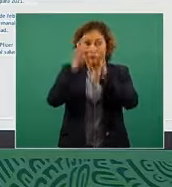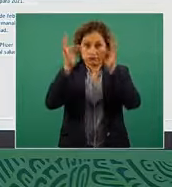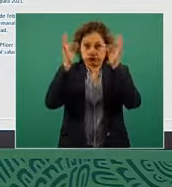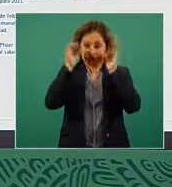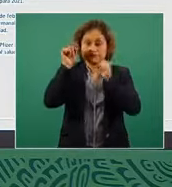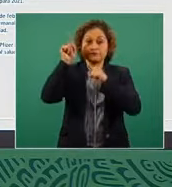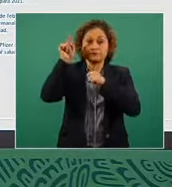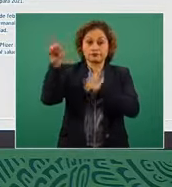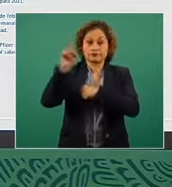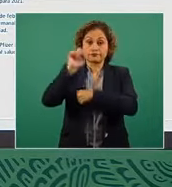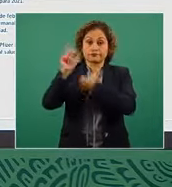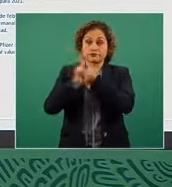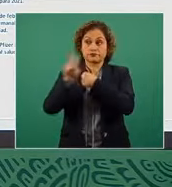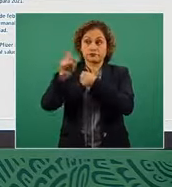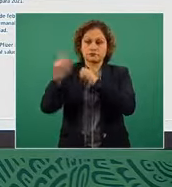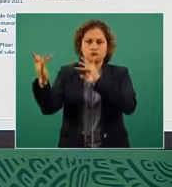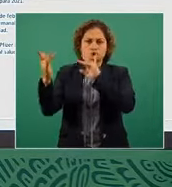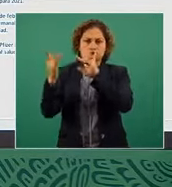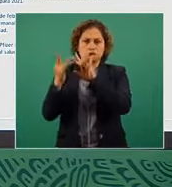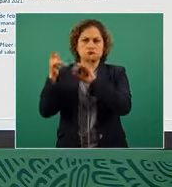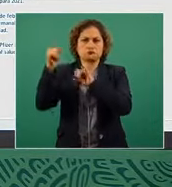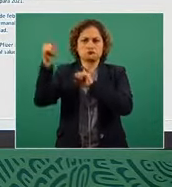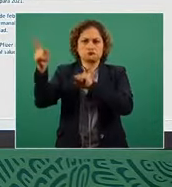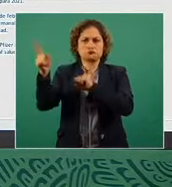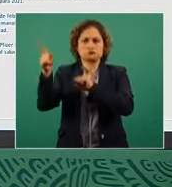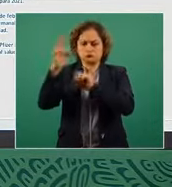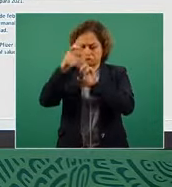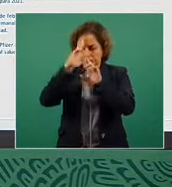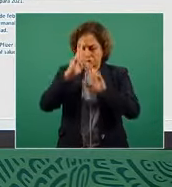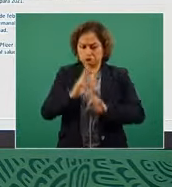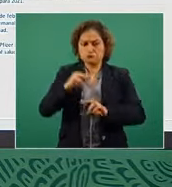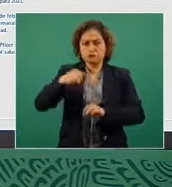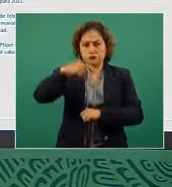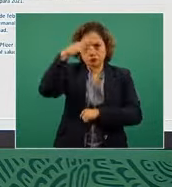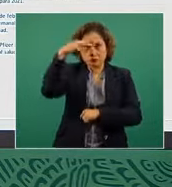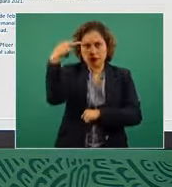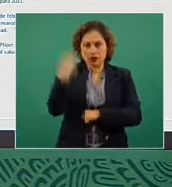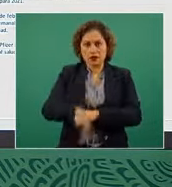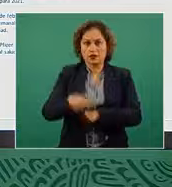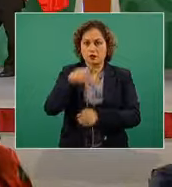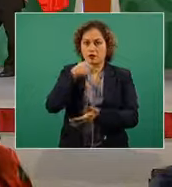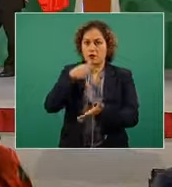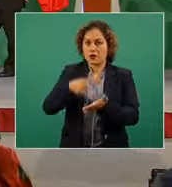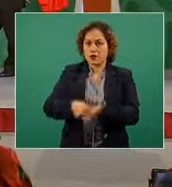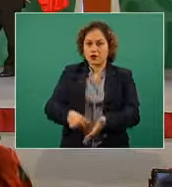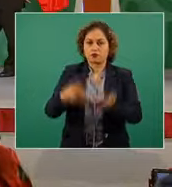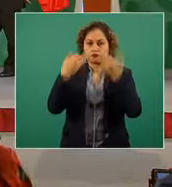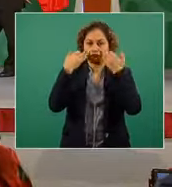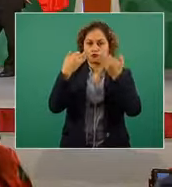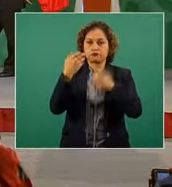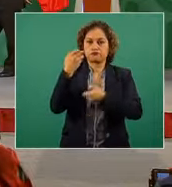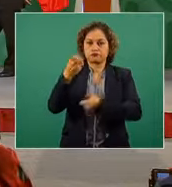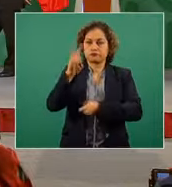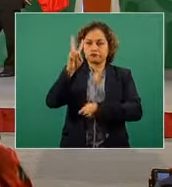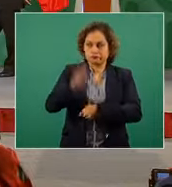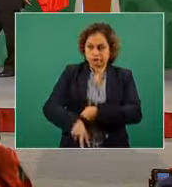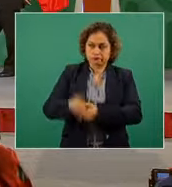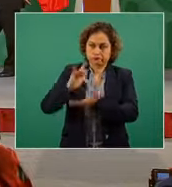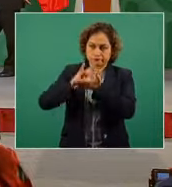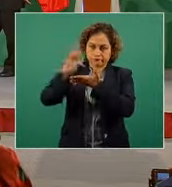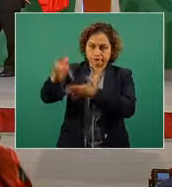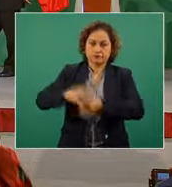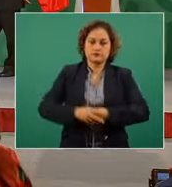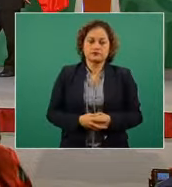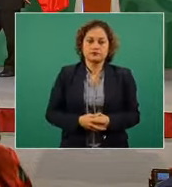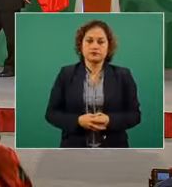va a afectar a México en esa disposición, y aquí está la prueba de que es cierto. Entonces, le agradezco su intervención. Habla,